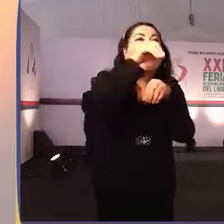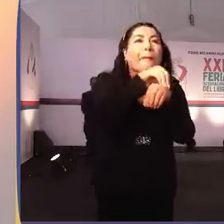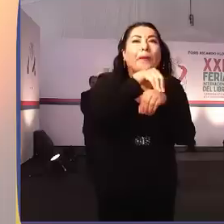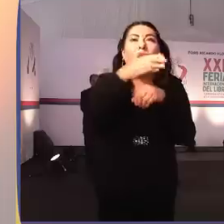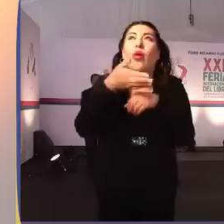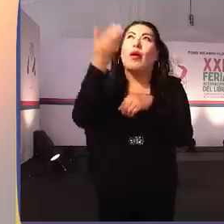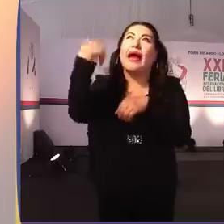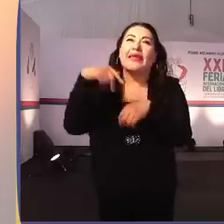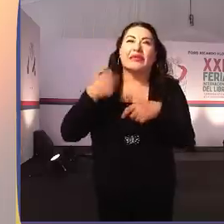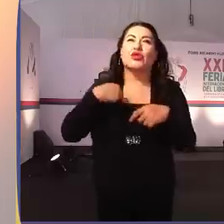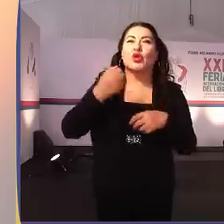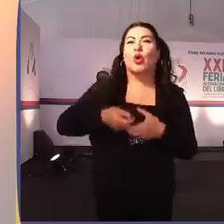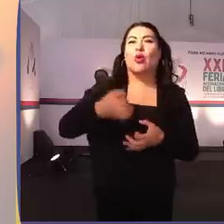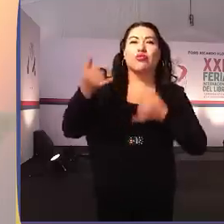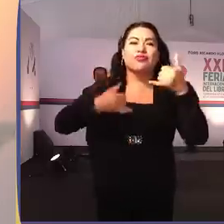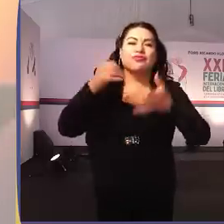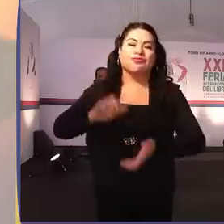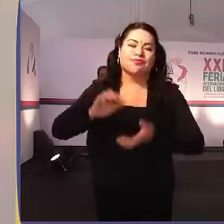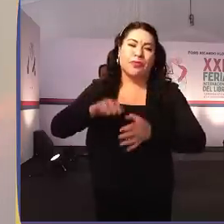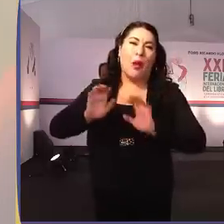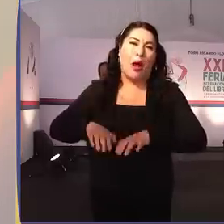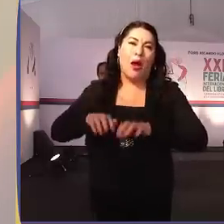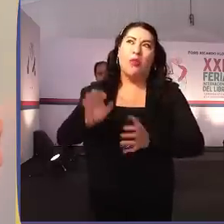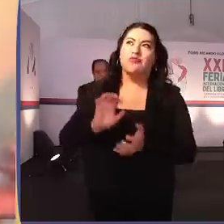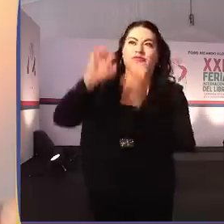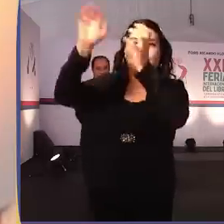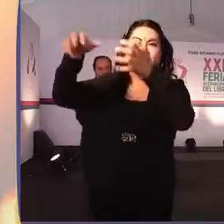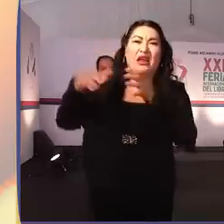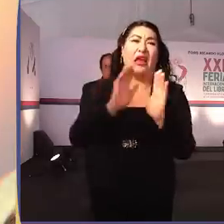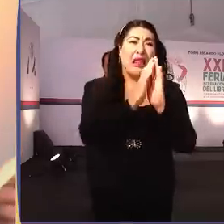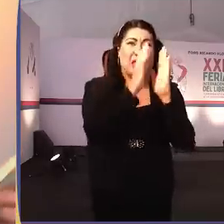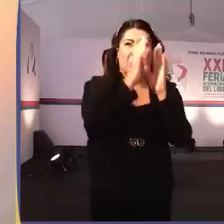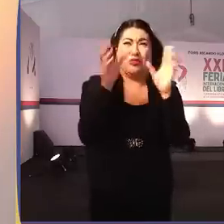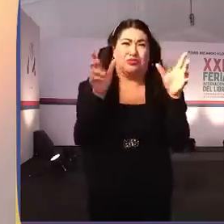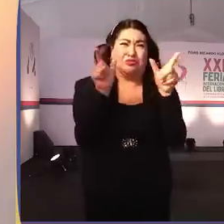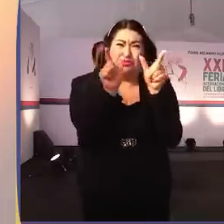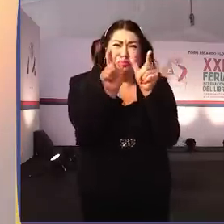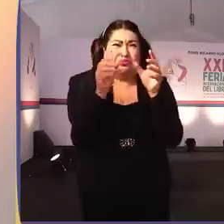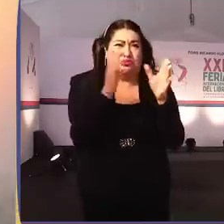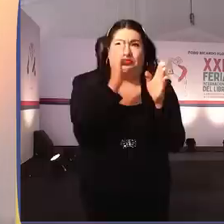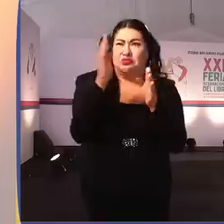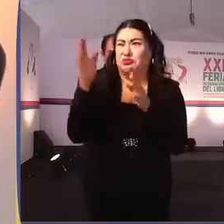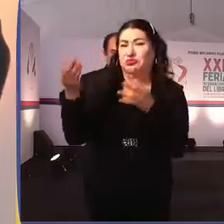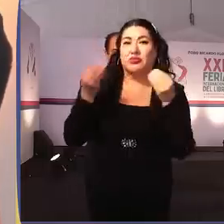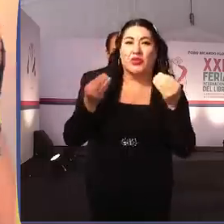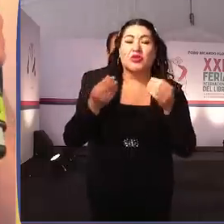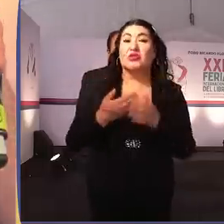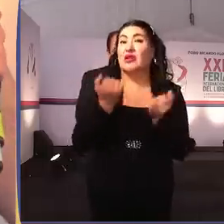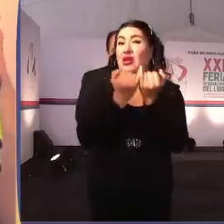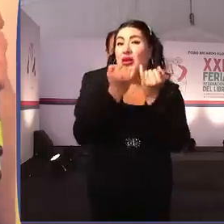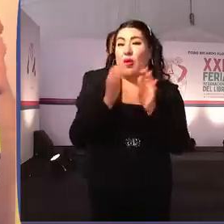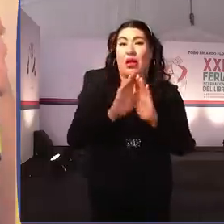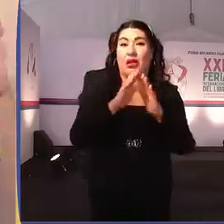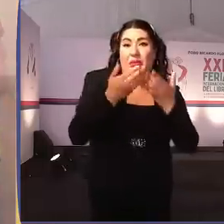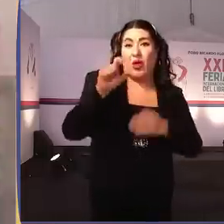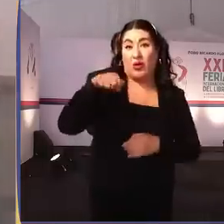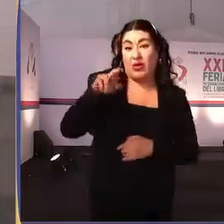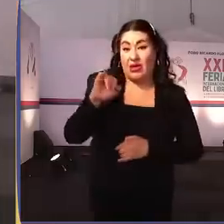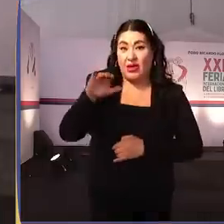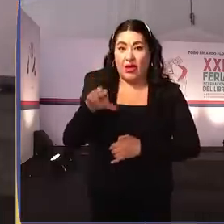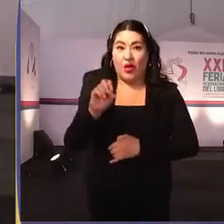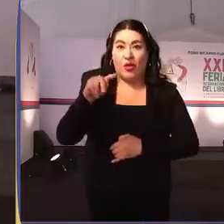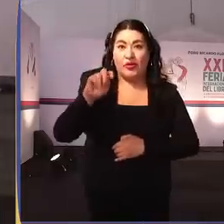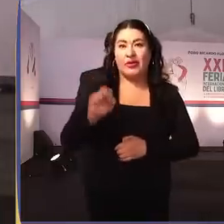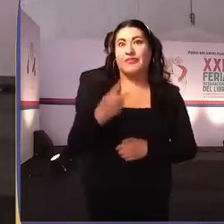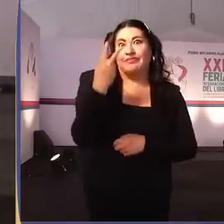cuando jugaba básquet, porque no, los libros no caben. ¿Cómo ves? Además, mira, El Quijote suelen ser 2 tomos,